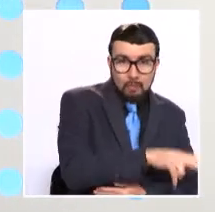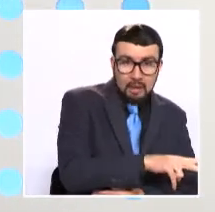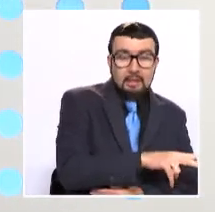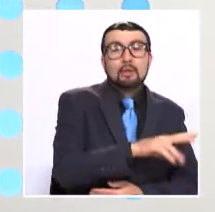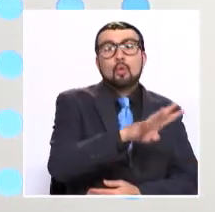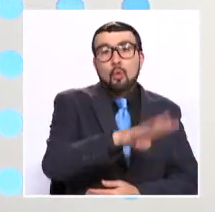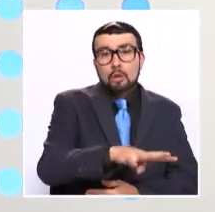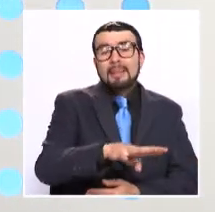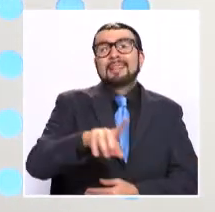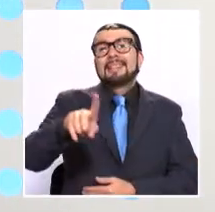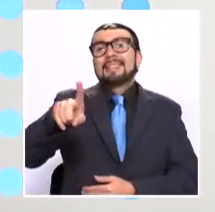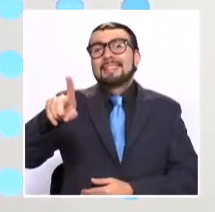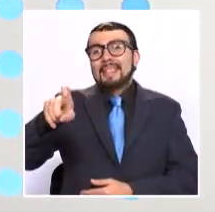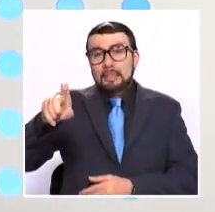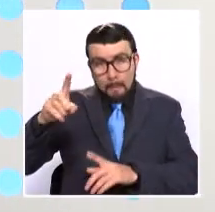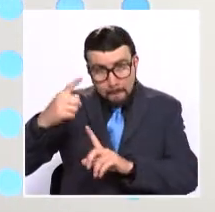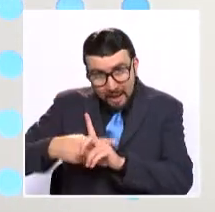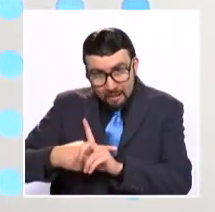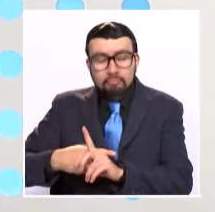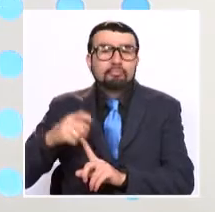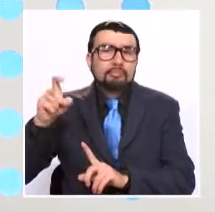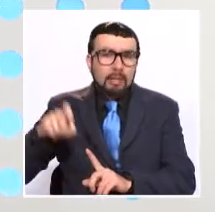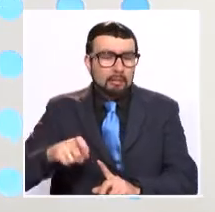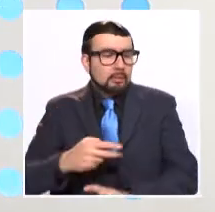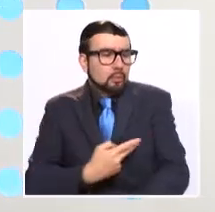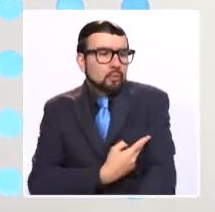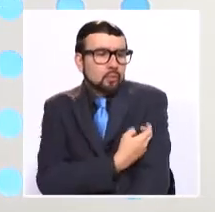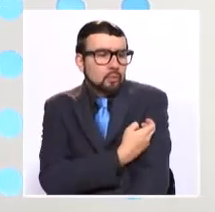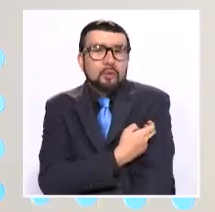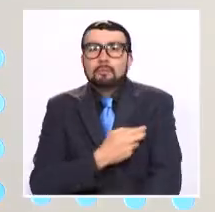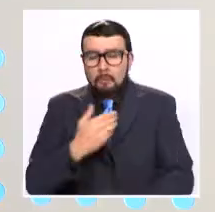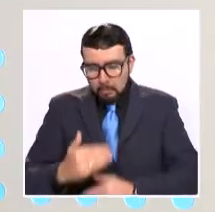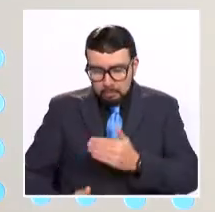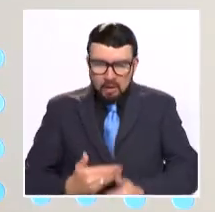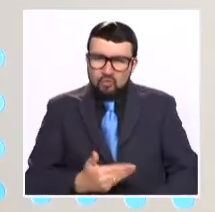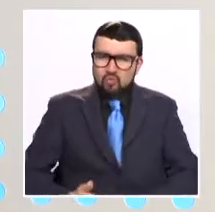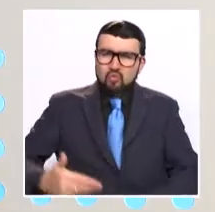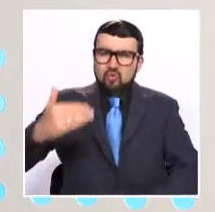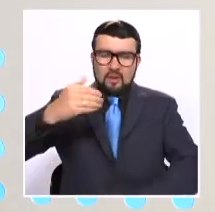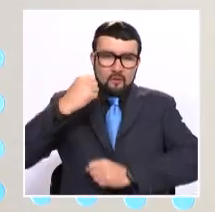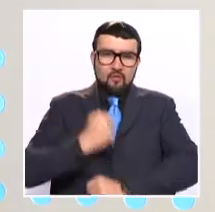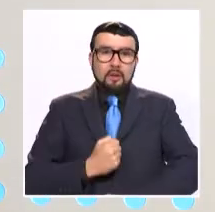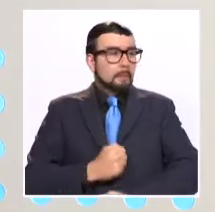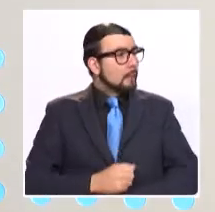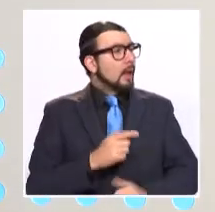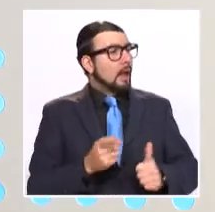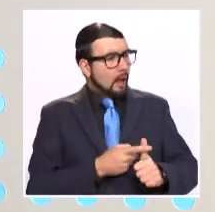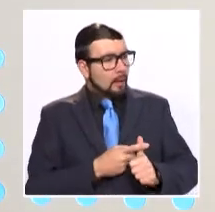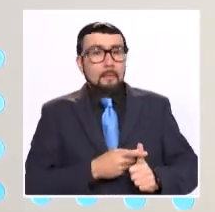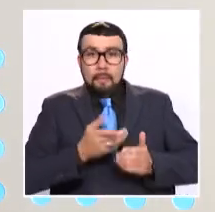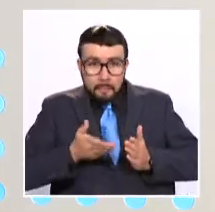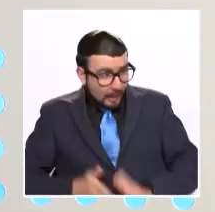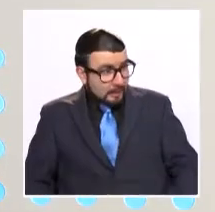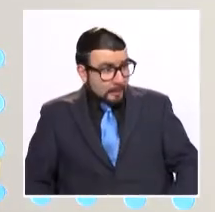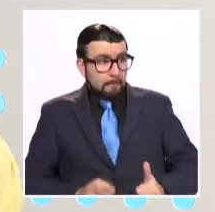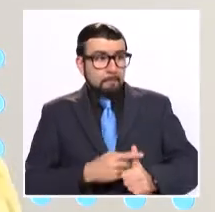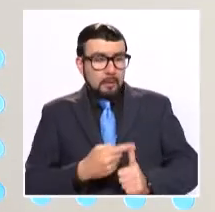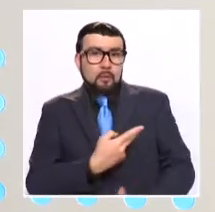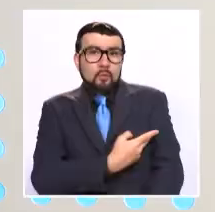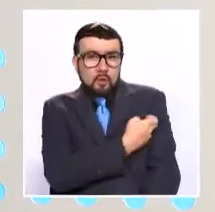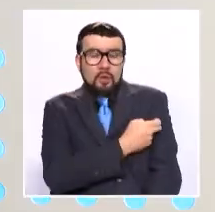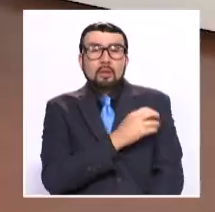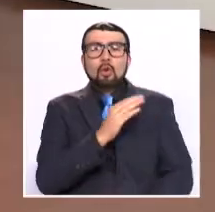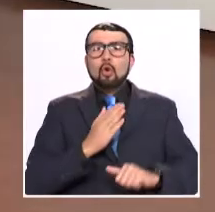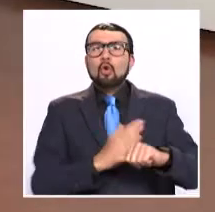para poder empezar a generar anticuerpos y que lo vayan protegiendo. Entonces, cuando nacen, hay 2 vacunas, que es la